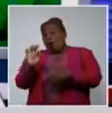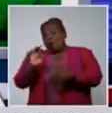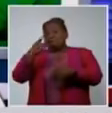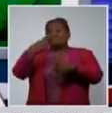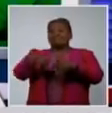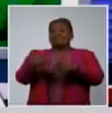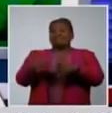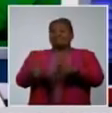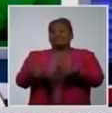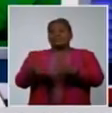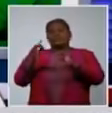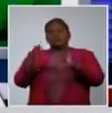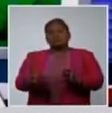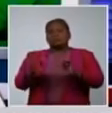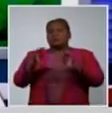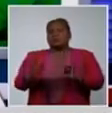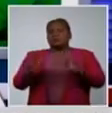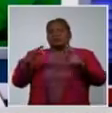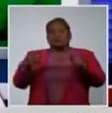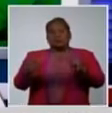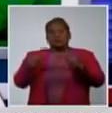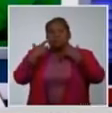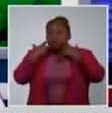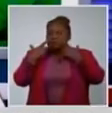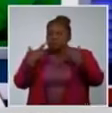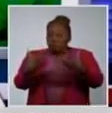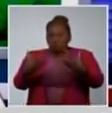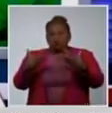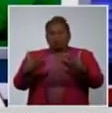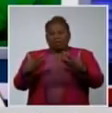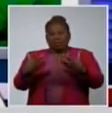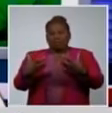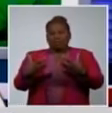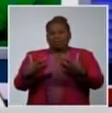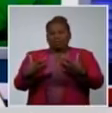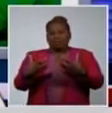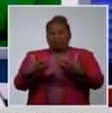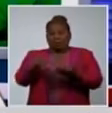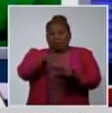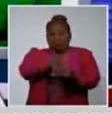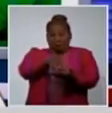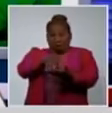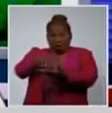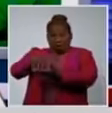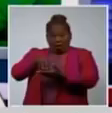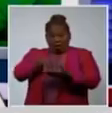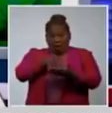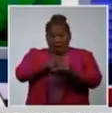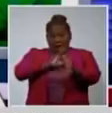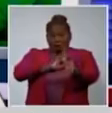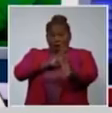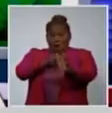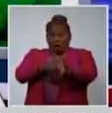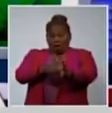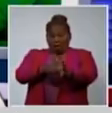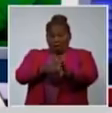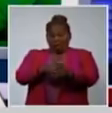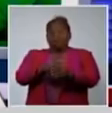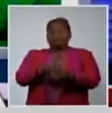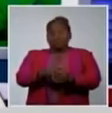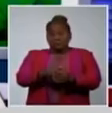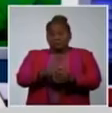de integramos la importancia de estos lugares que necesariamente aunque